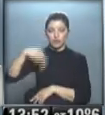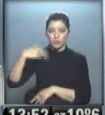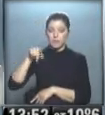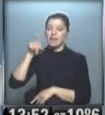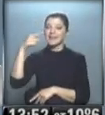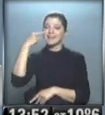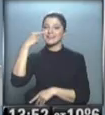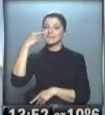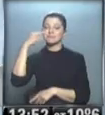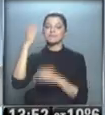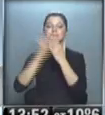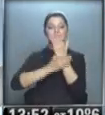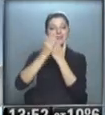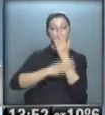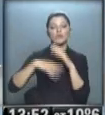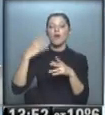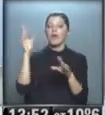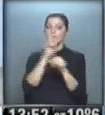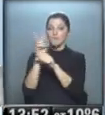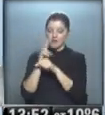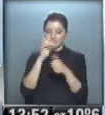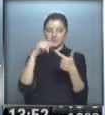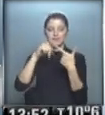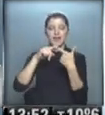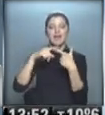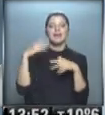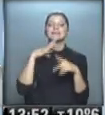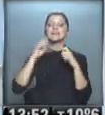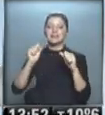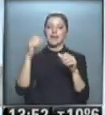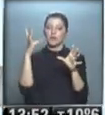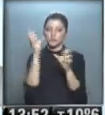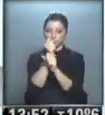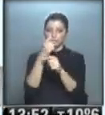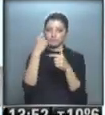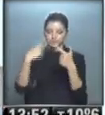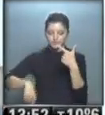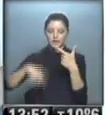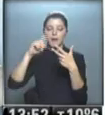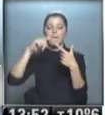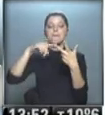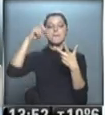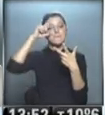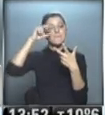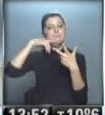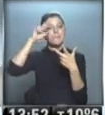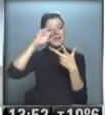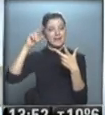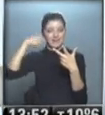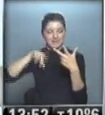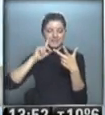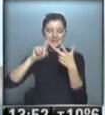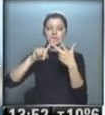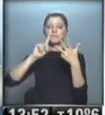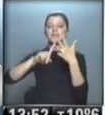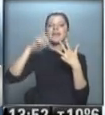Agustín Rossi secretario de transporte Alejandro Ramos secretario de seguridad Sergio berni administrador de la anac Alejandro